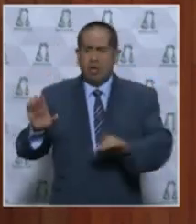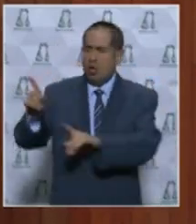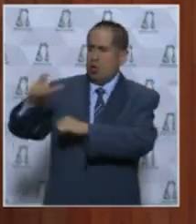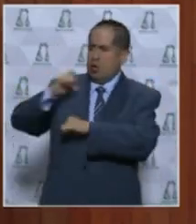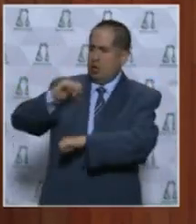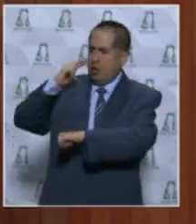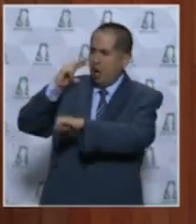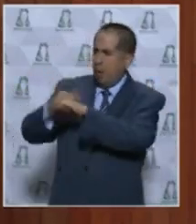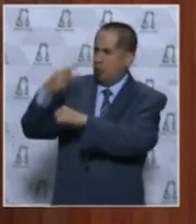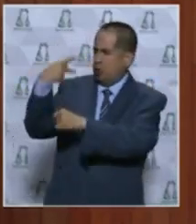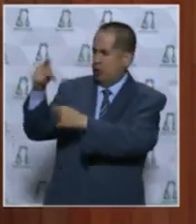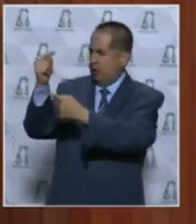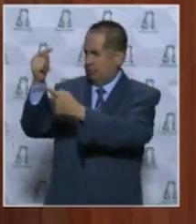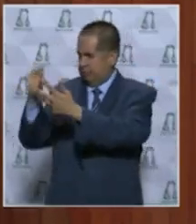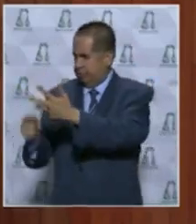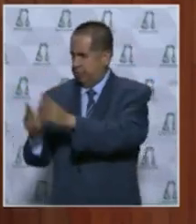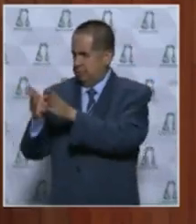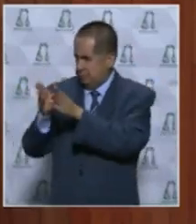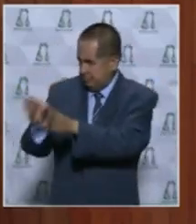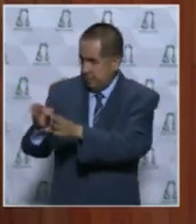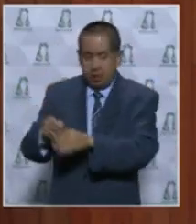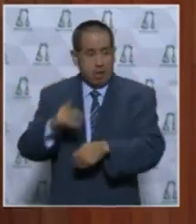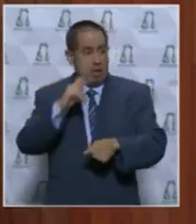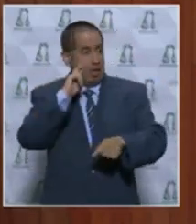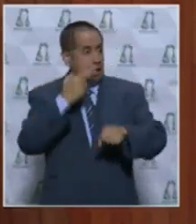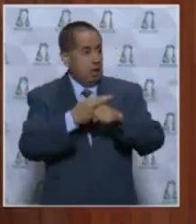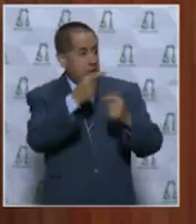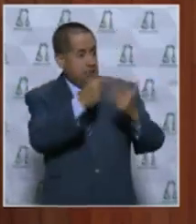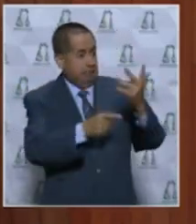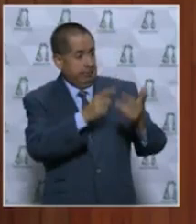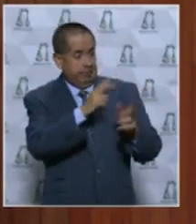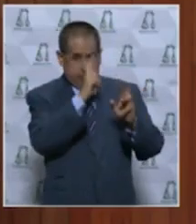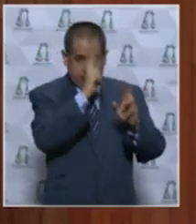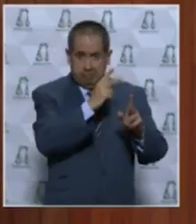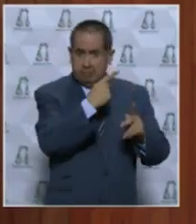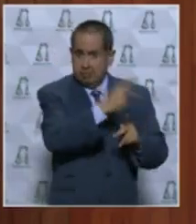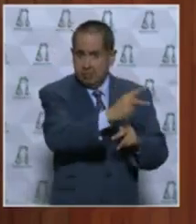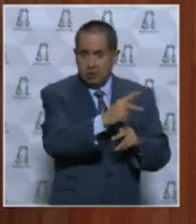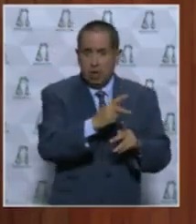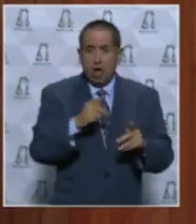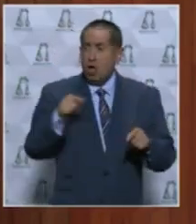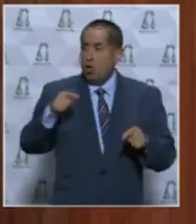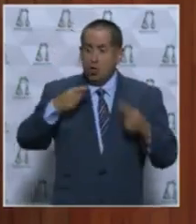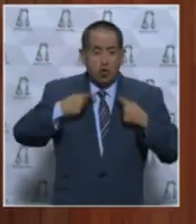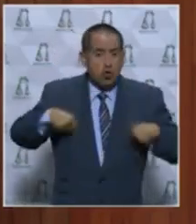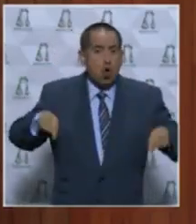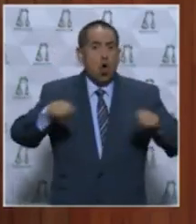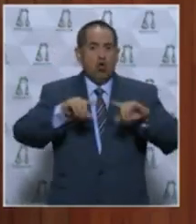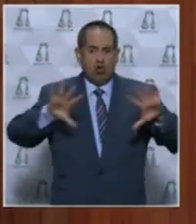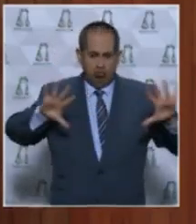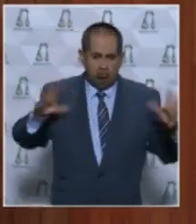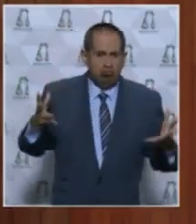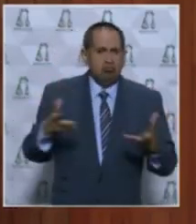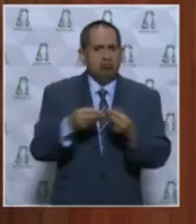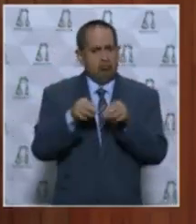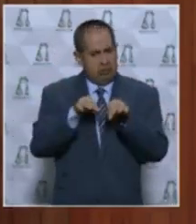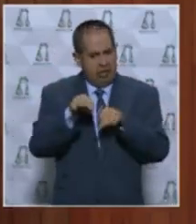competencia y la suma de los trabajos respetuosos e independientes